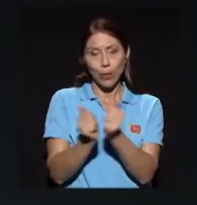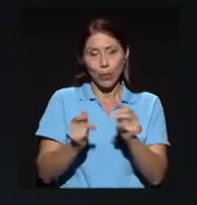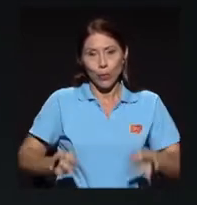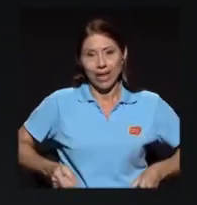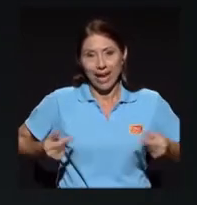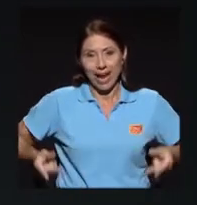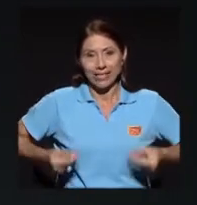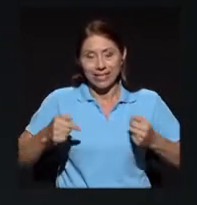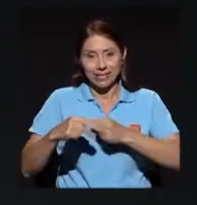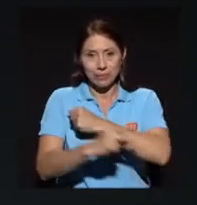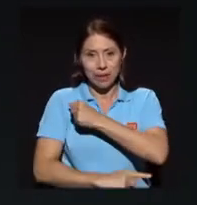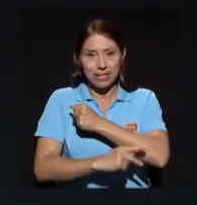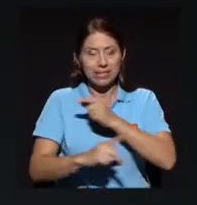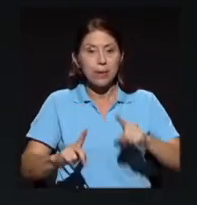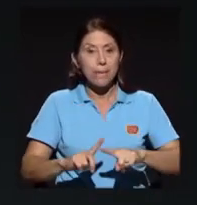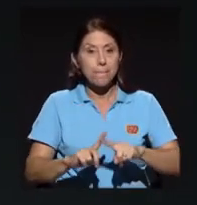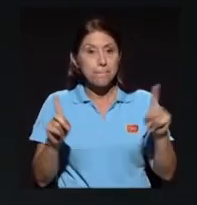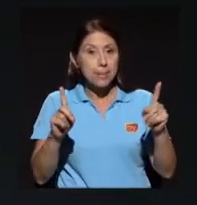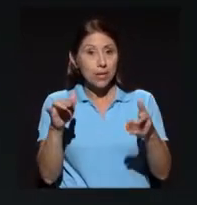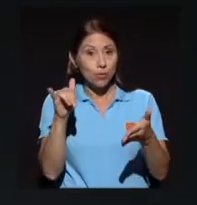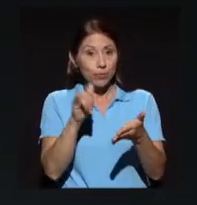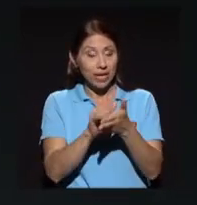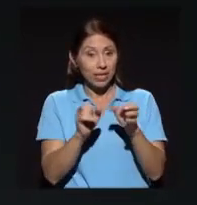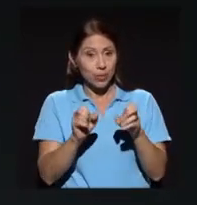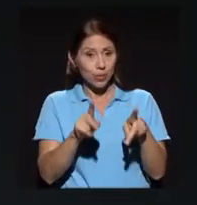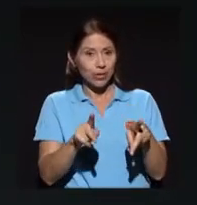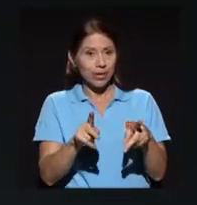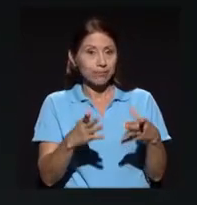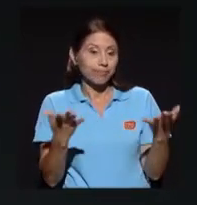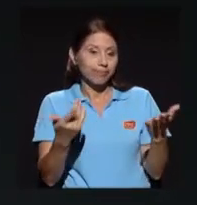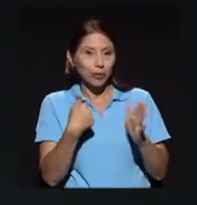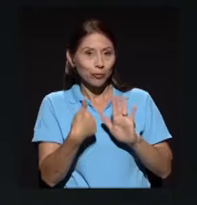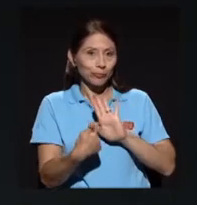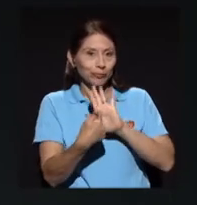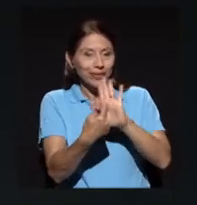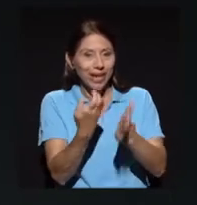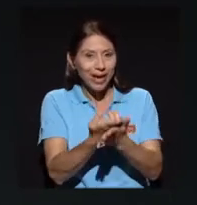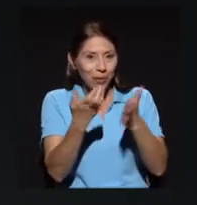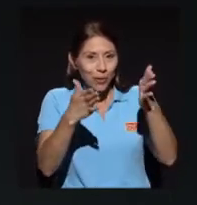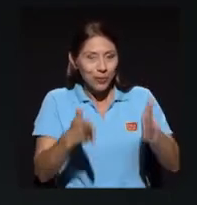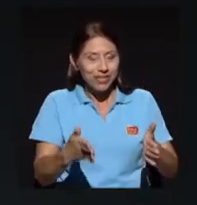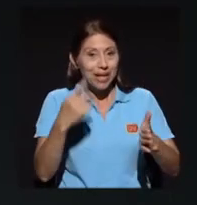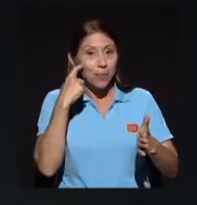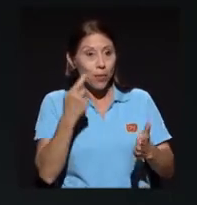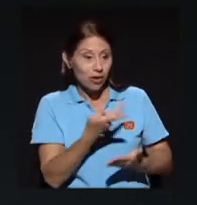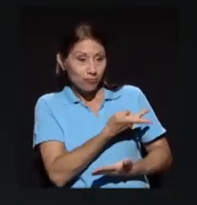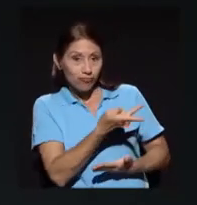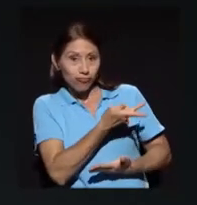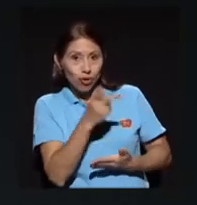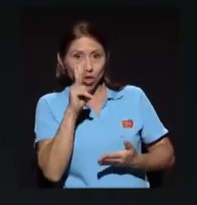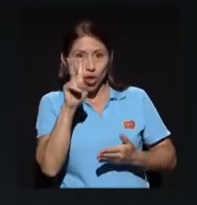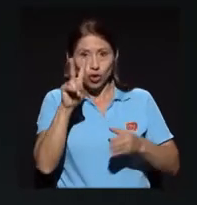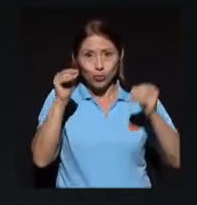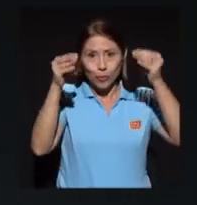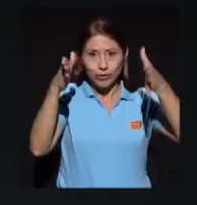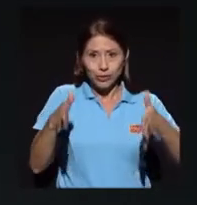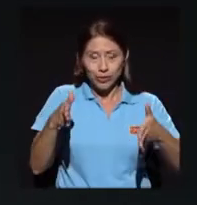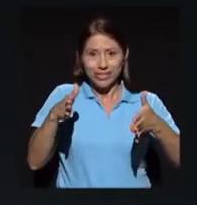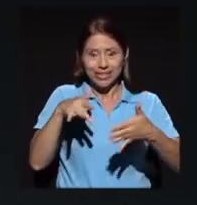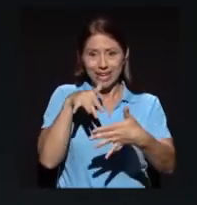Pero en esta ocasión, y se me salió un poco lo de economista, porque estoy rodeado de dos profesores de la Escuela de